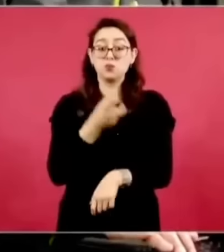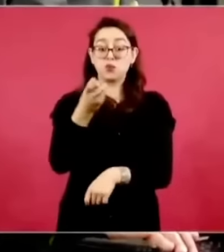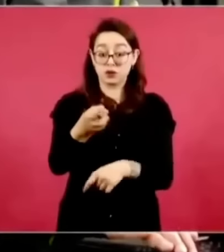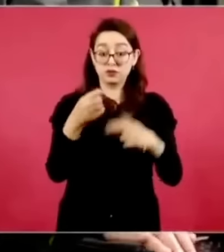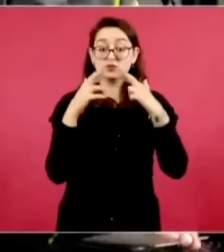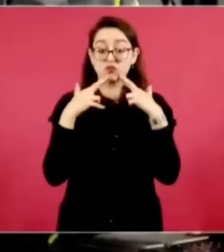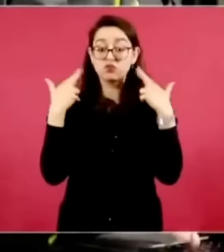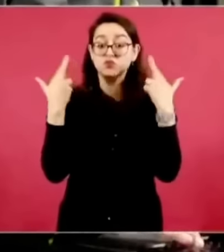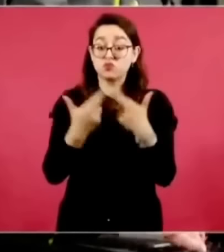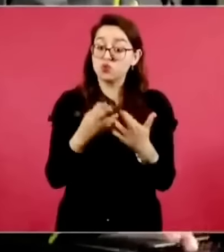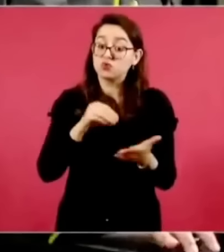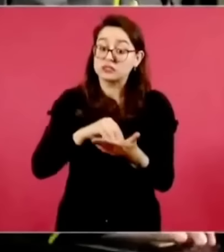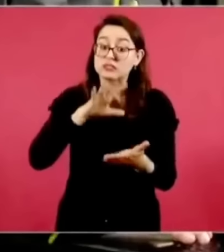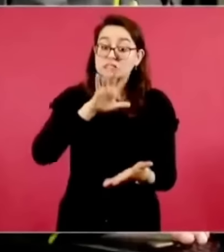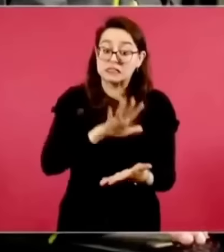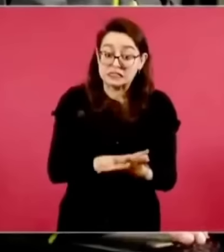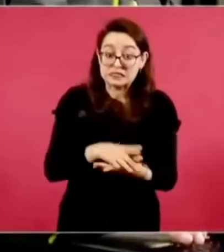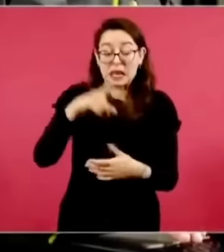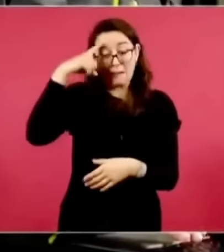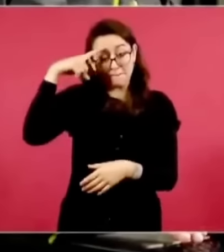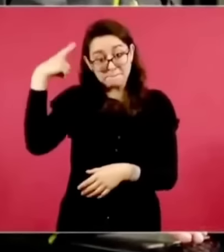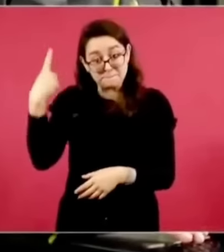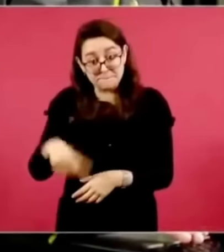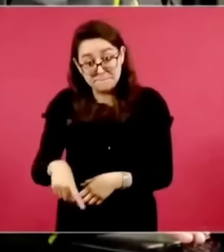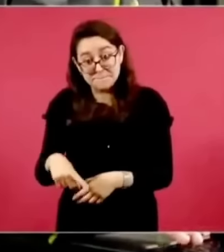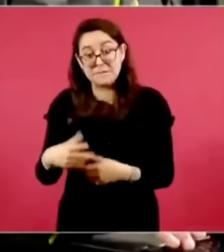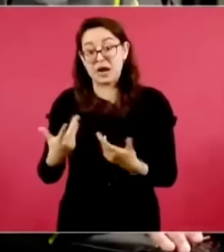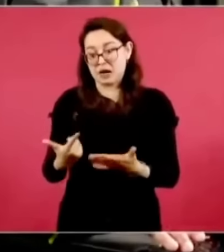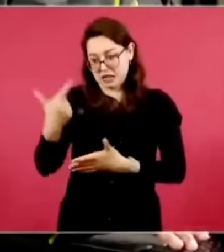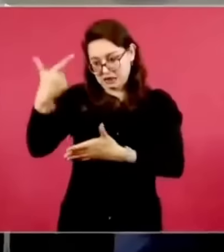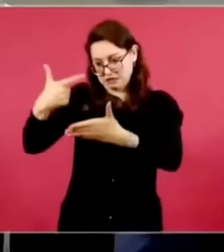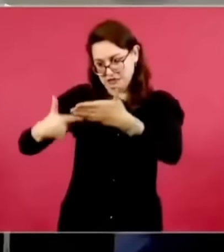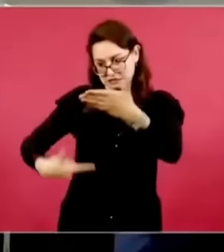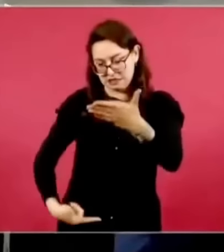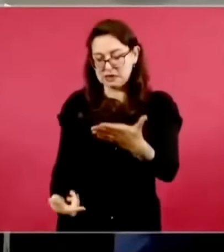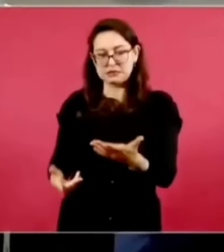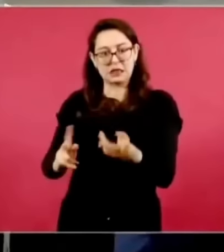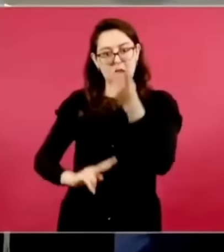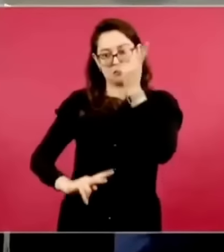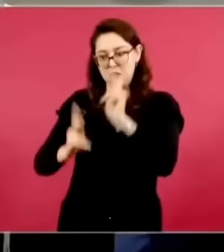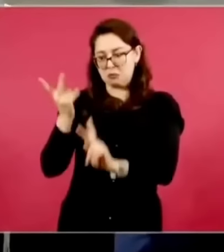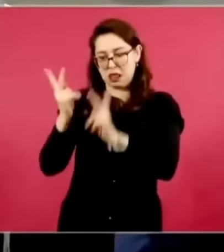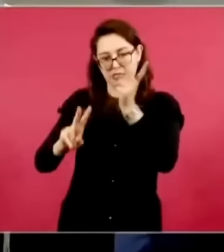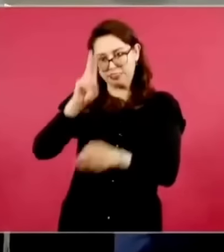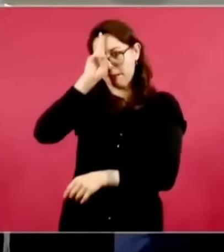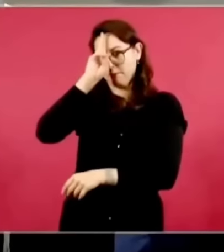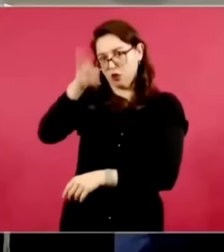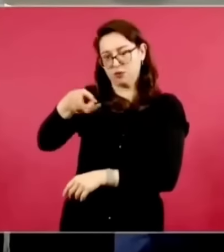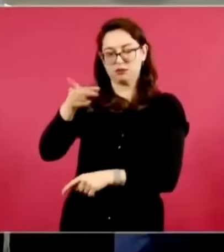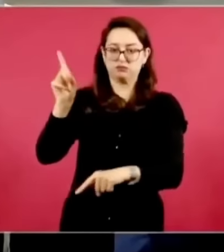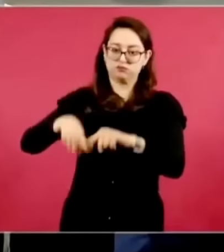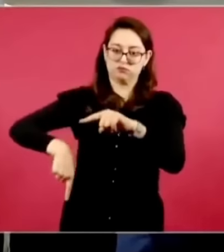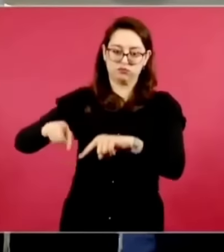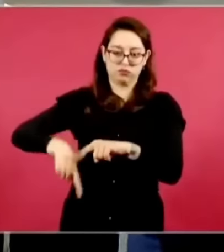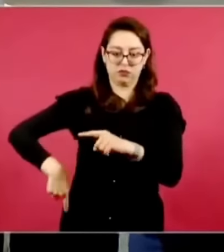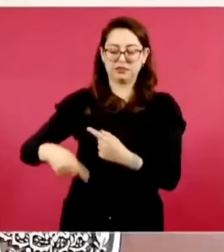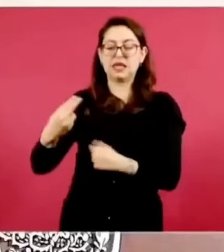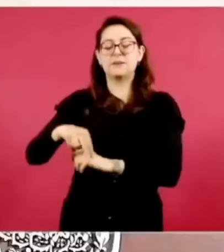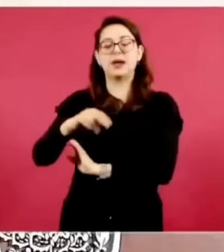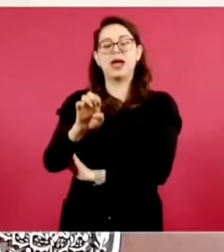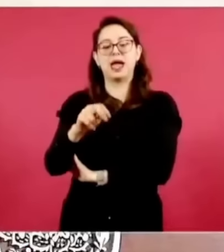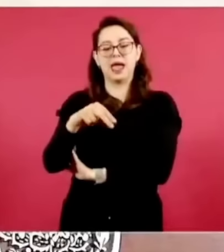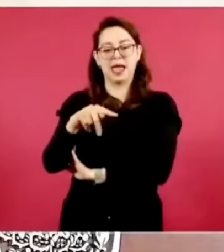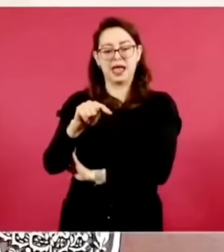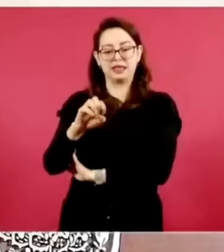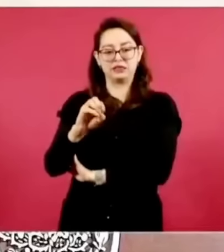sector salud para poder liberar de esa lista de este plantas prohibidas los enteógenos Sí sí